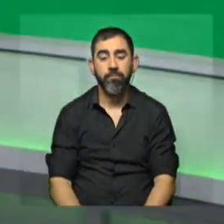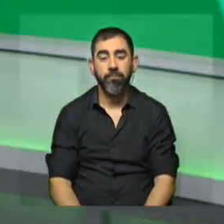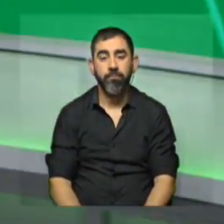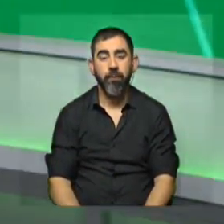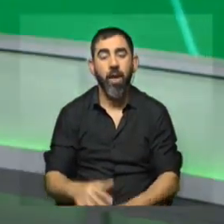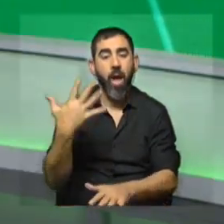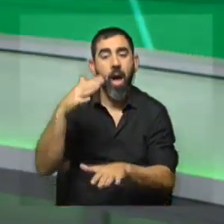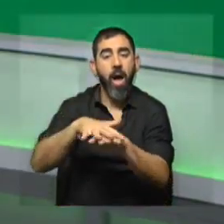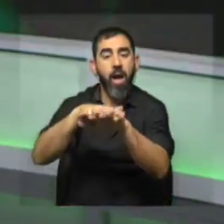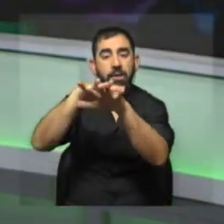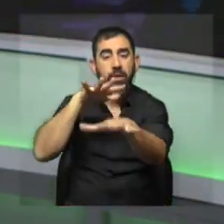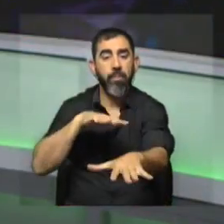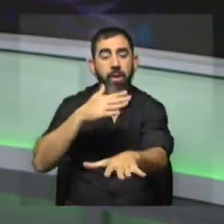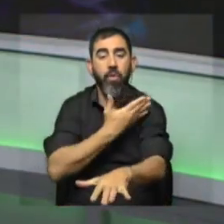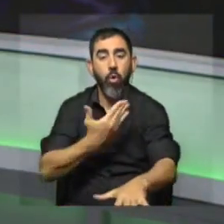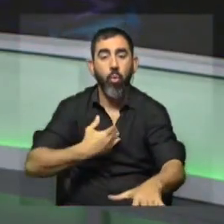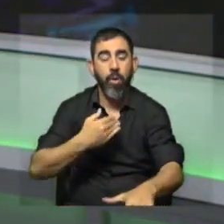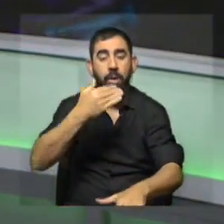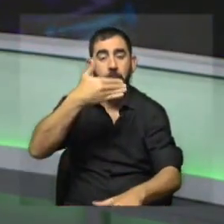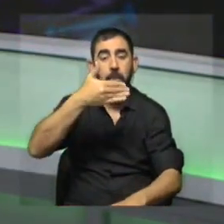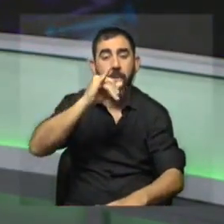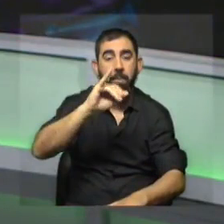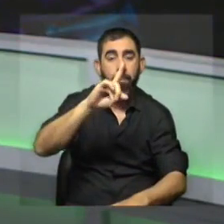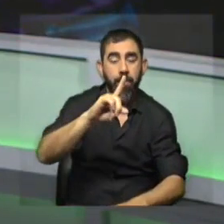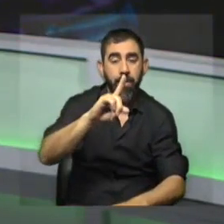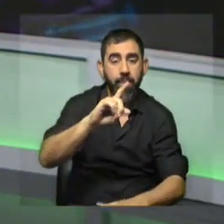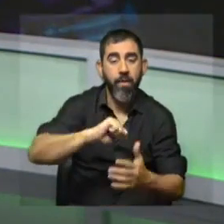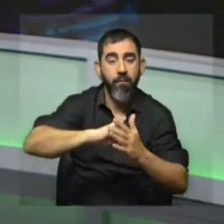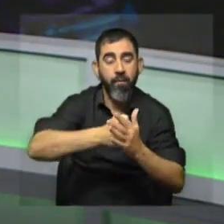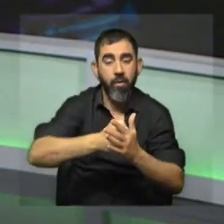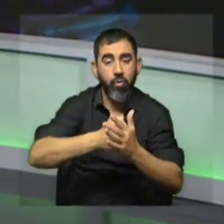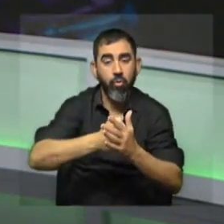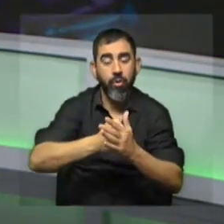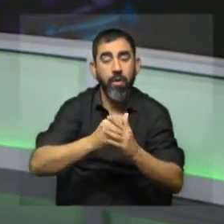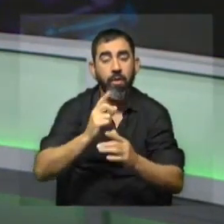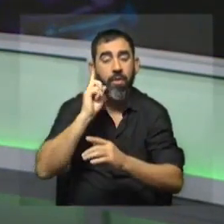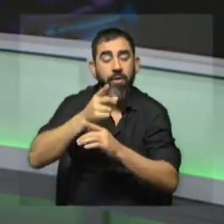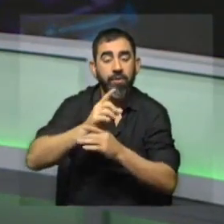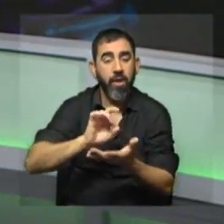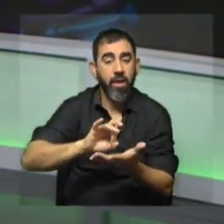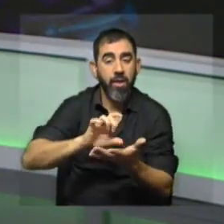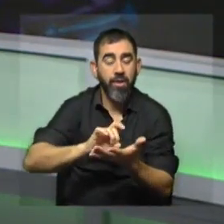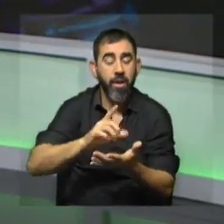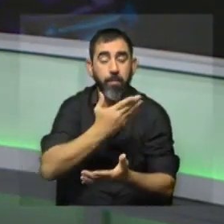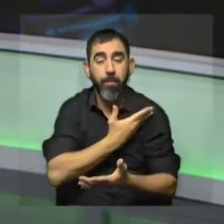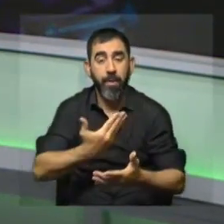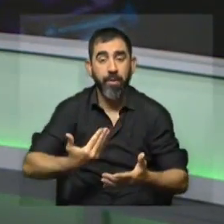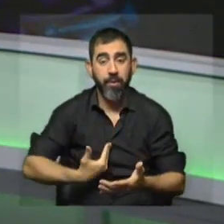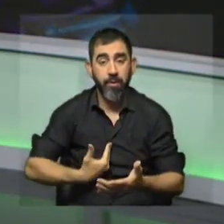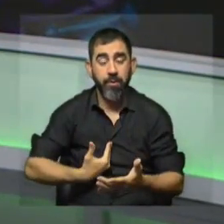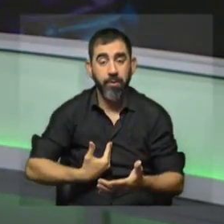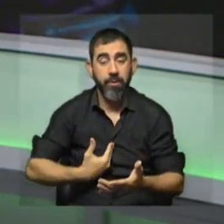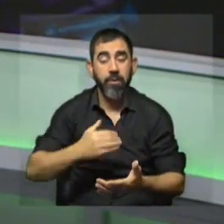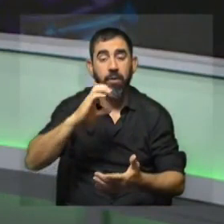La Asamblea de Gobernadores del Banco Interamericano de Desarrollo, del BID, decidió el lunes la destitución de su presidente. Hablamos de Mauricio